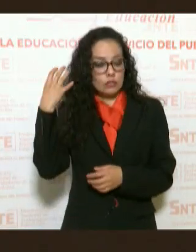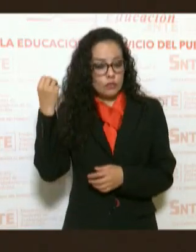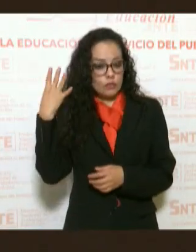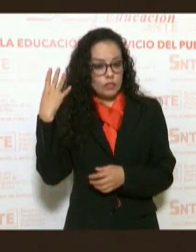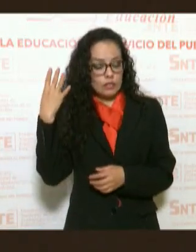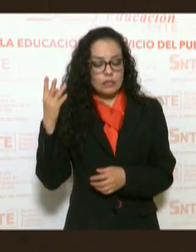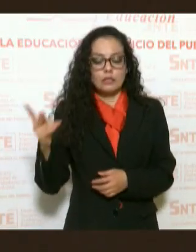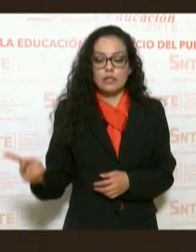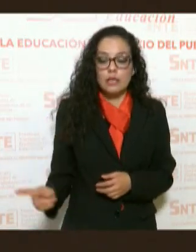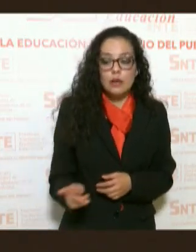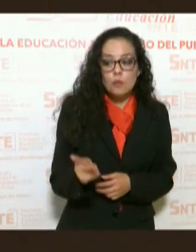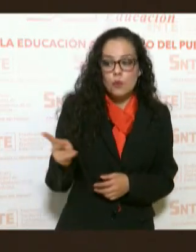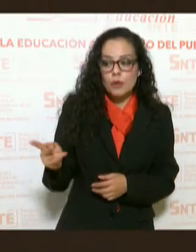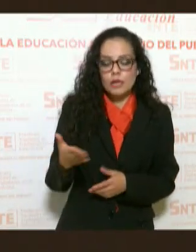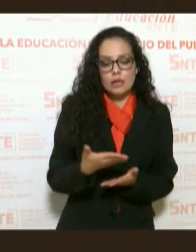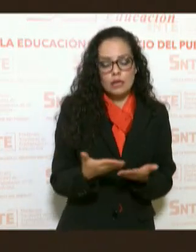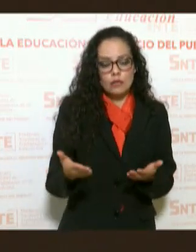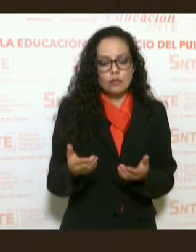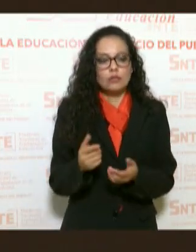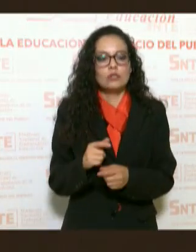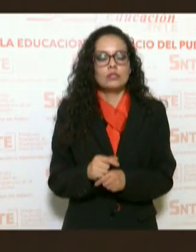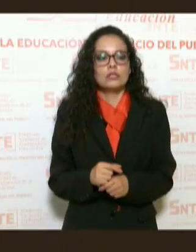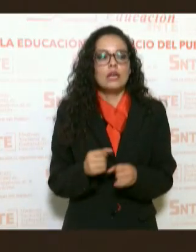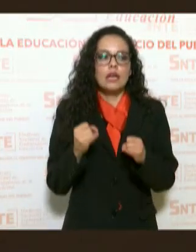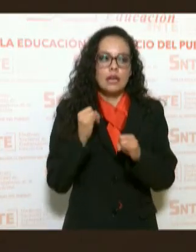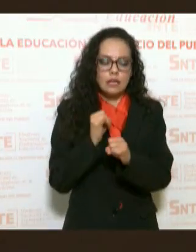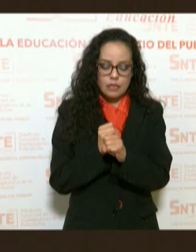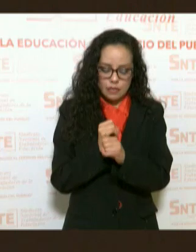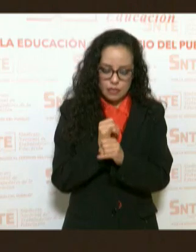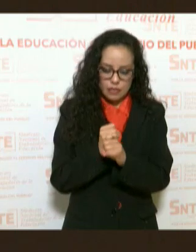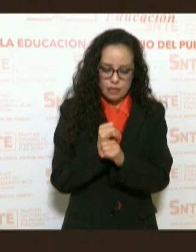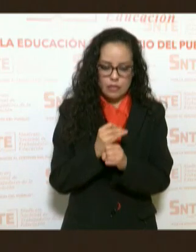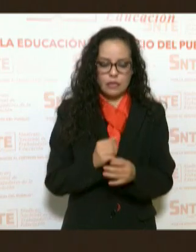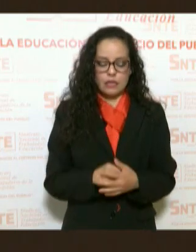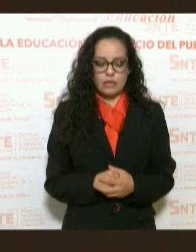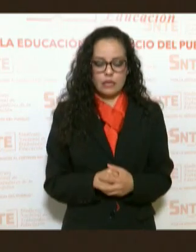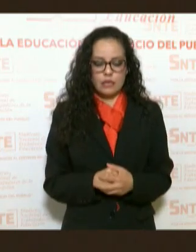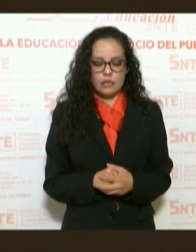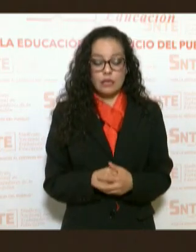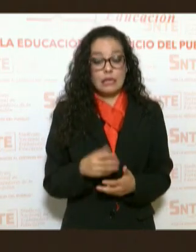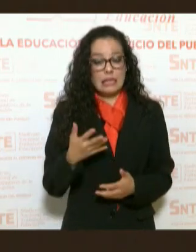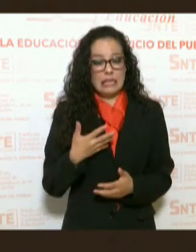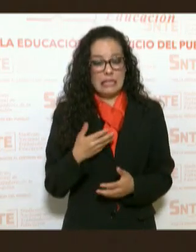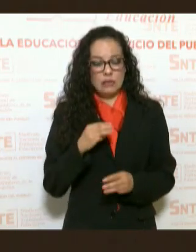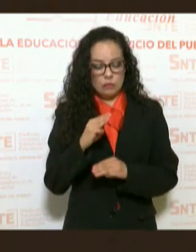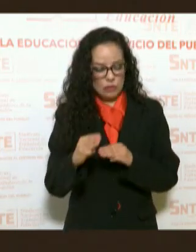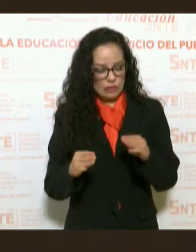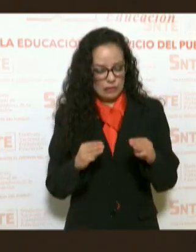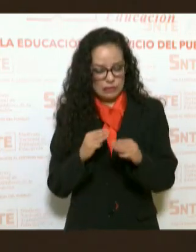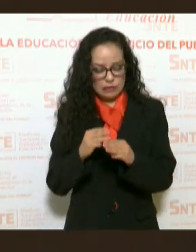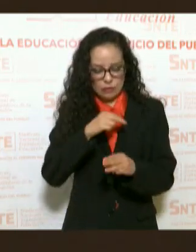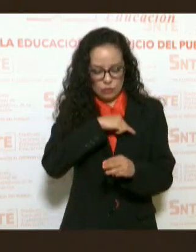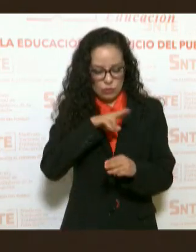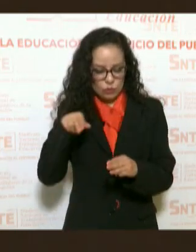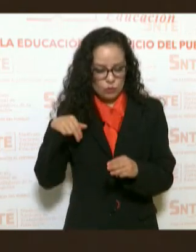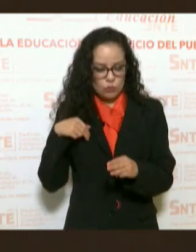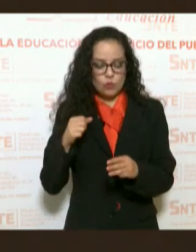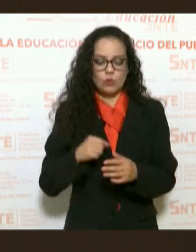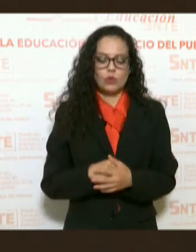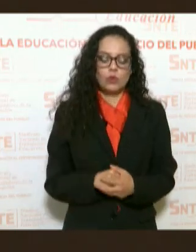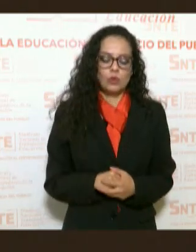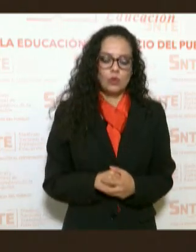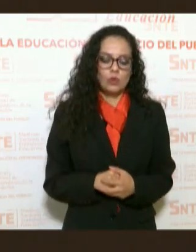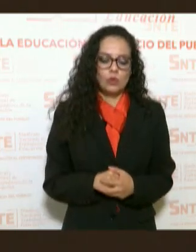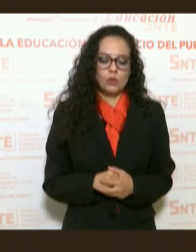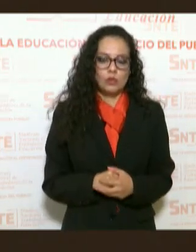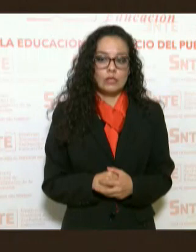publicados en línea. Tenemos desde nuestro mundo y en las 6 regiones donde estamos,